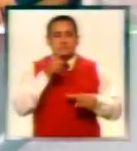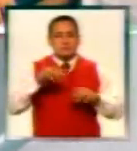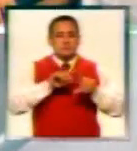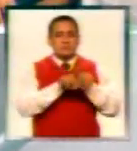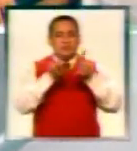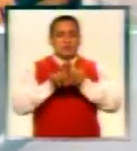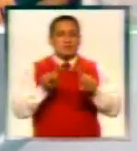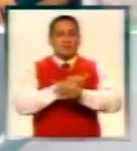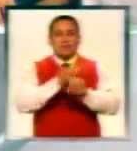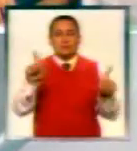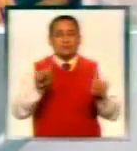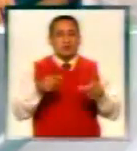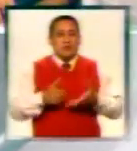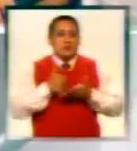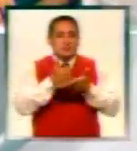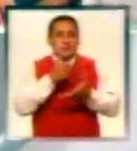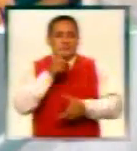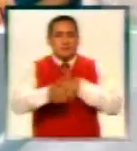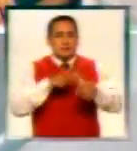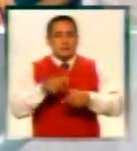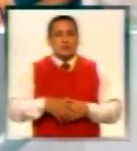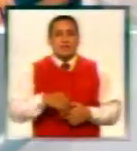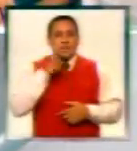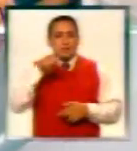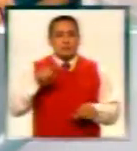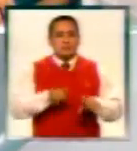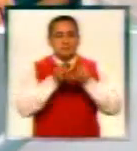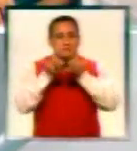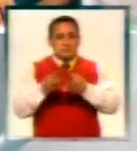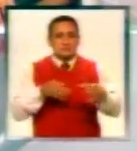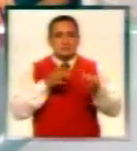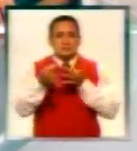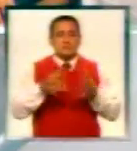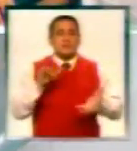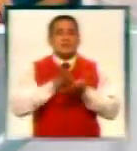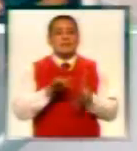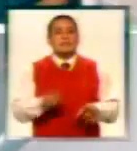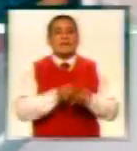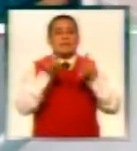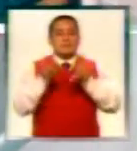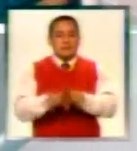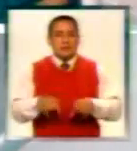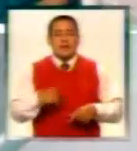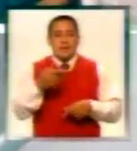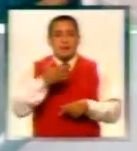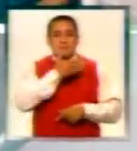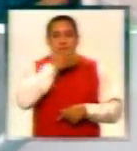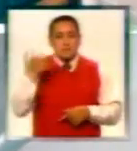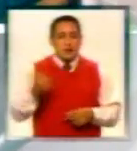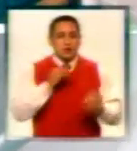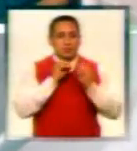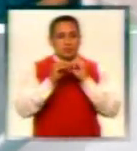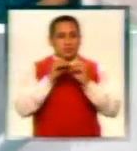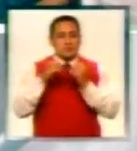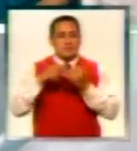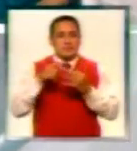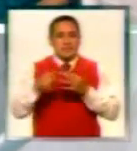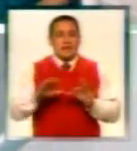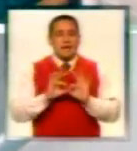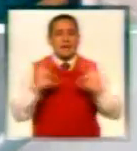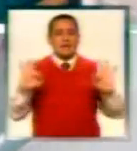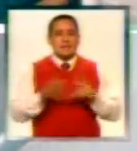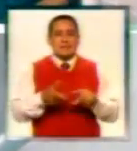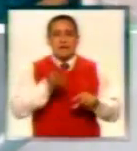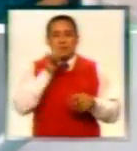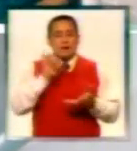no servirían para el pueblo, ¿no? Hay que indicar que además se está mejorando la calidad del agua, que en muchos sitios